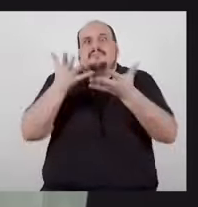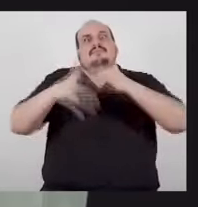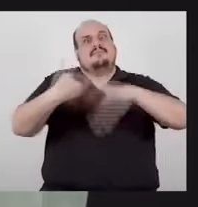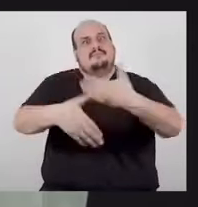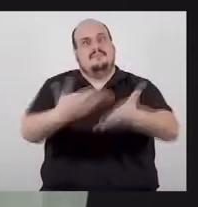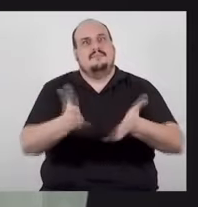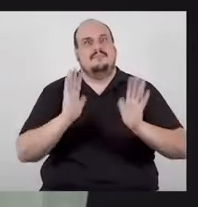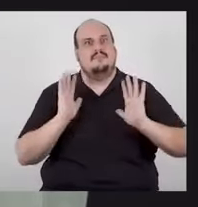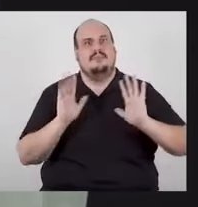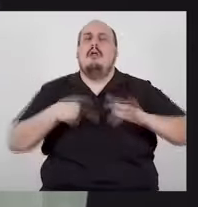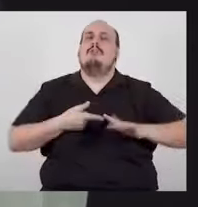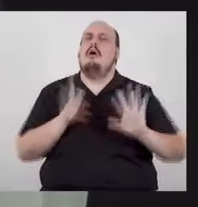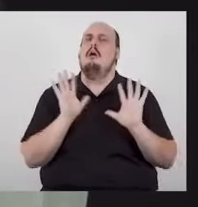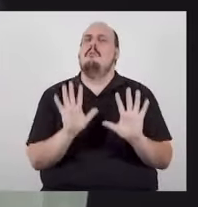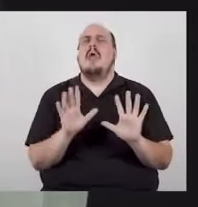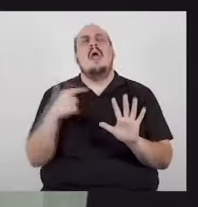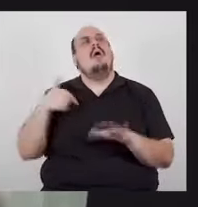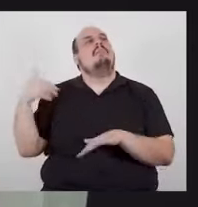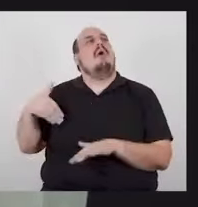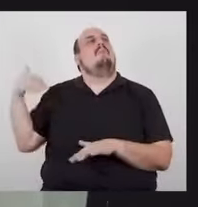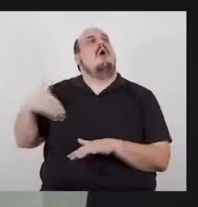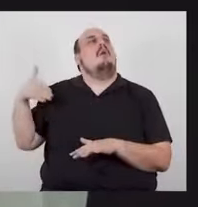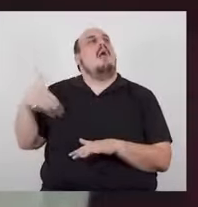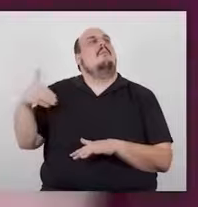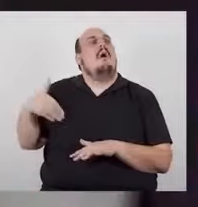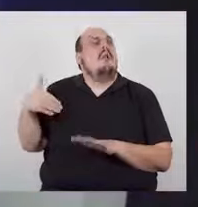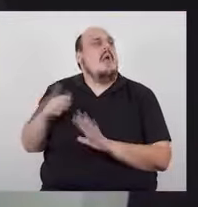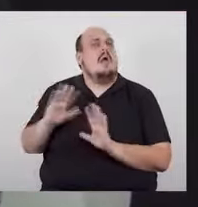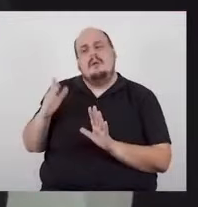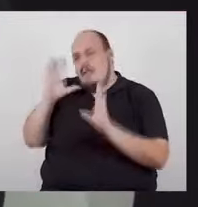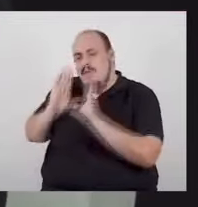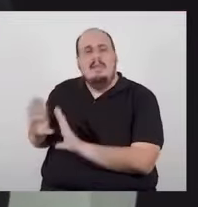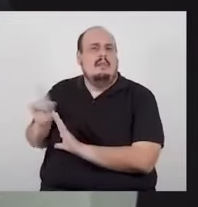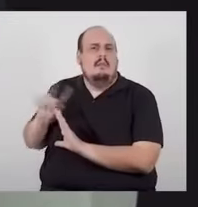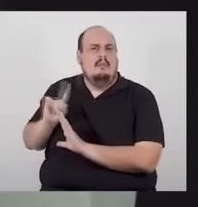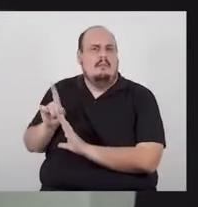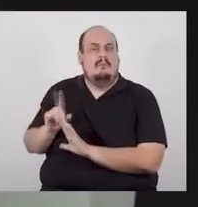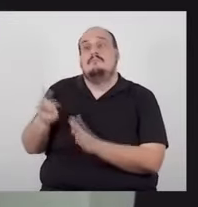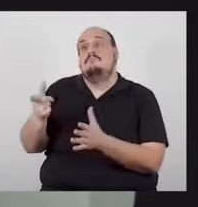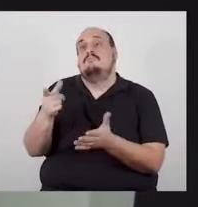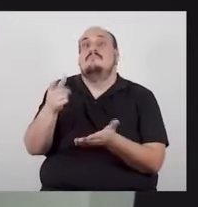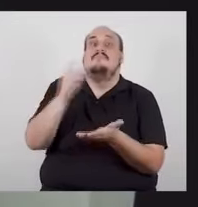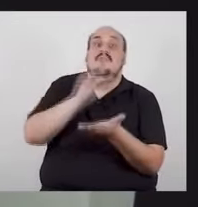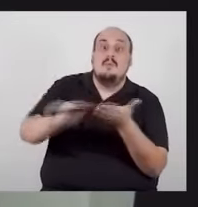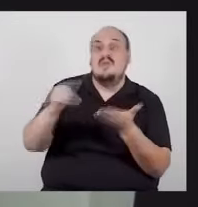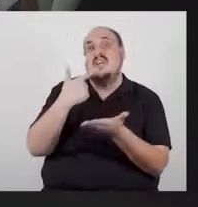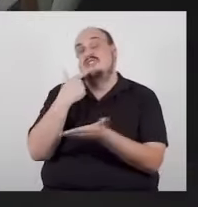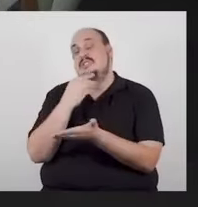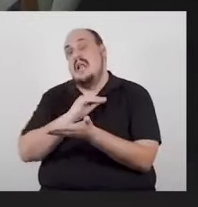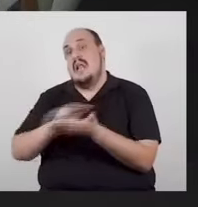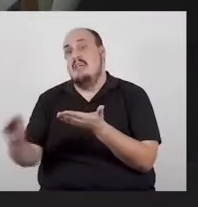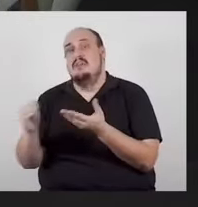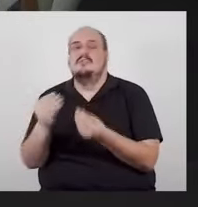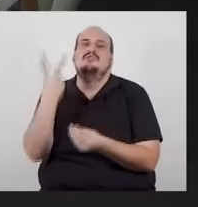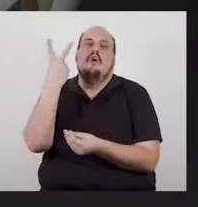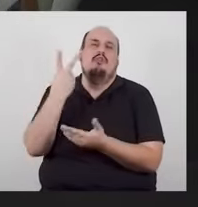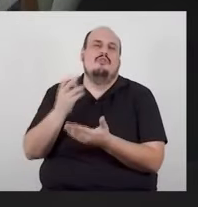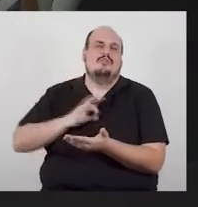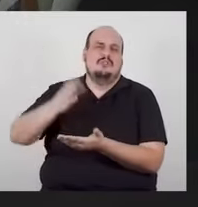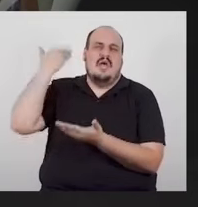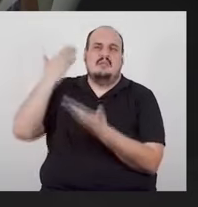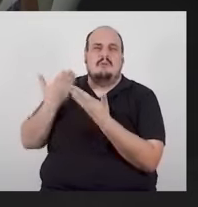podemos tampoco detenernos en por qué se tardó tanto. Ya está, se hizo. Los legisladores, bueno, yo no lo soy más porque renuncié hace dos años,